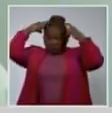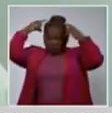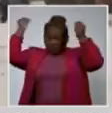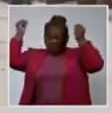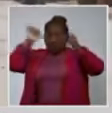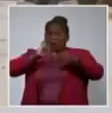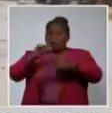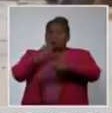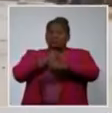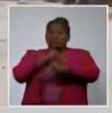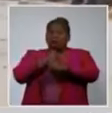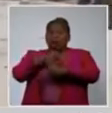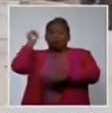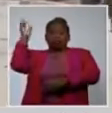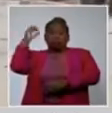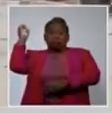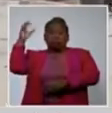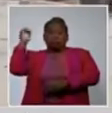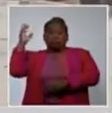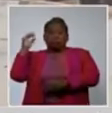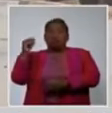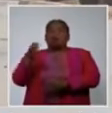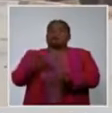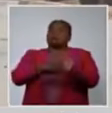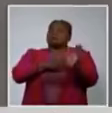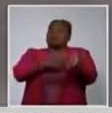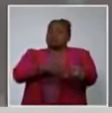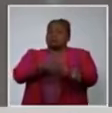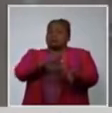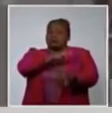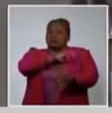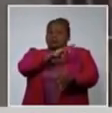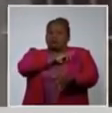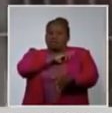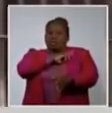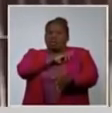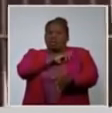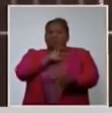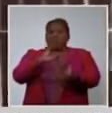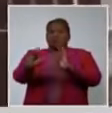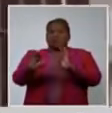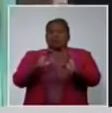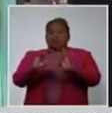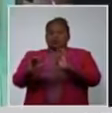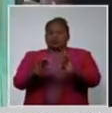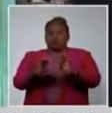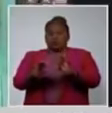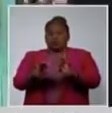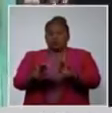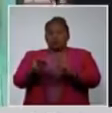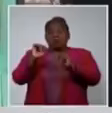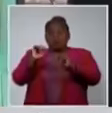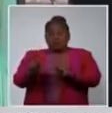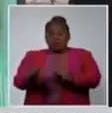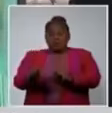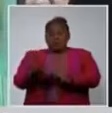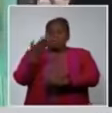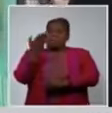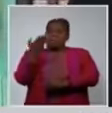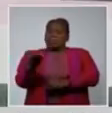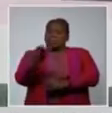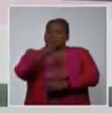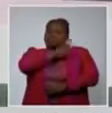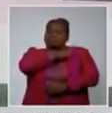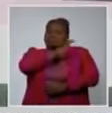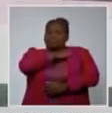en la base disciplina y responsabilidad desde la protección colectiva es el llamado en el que insiste en las autoridades de este